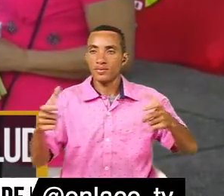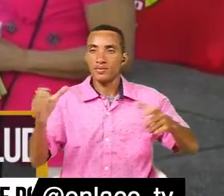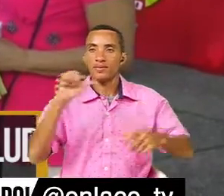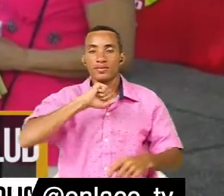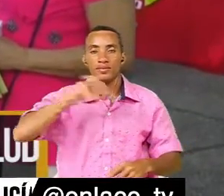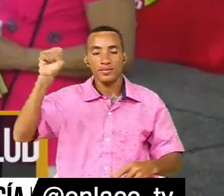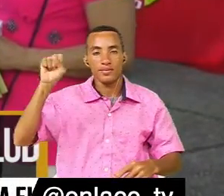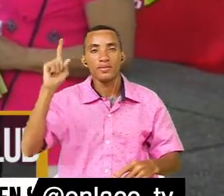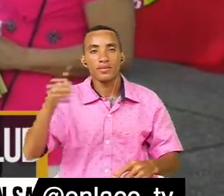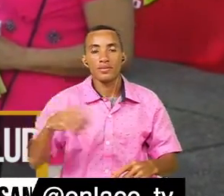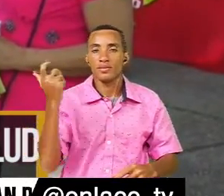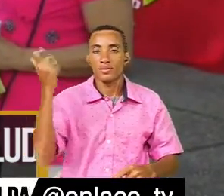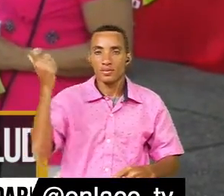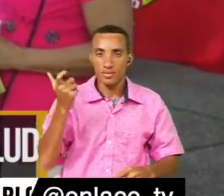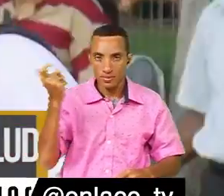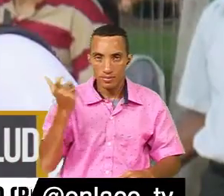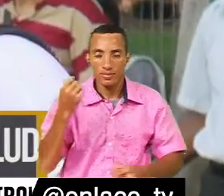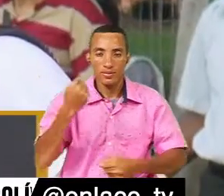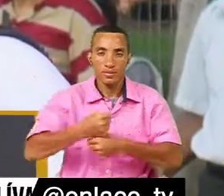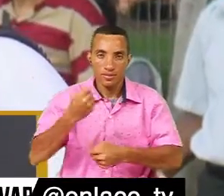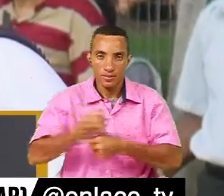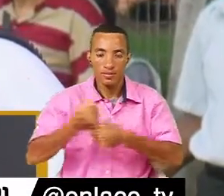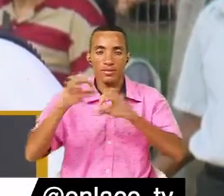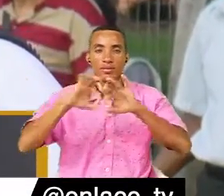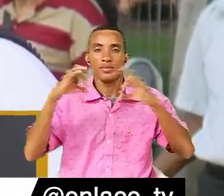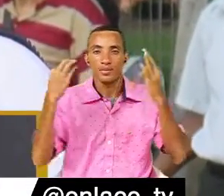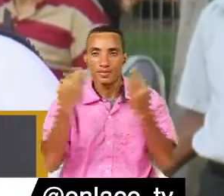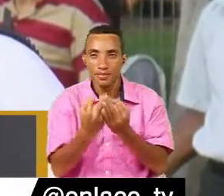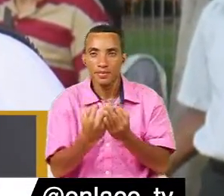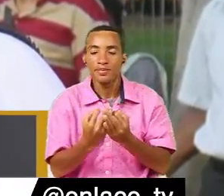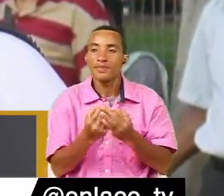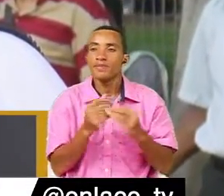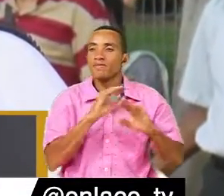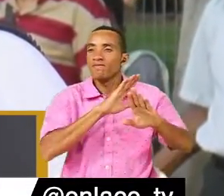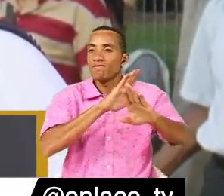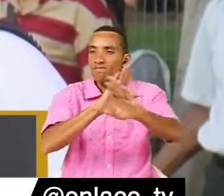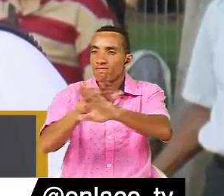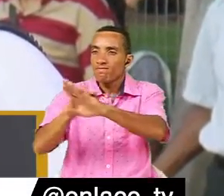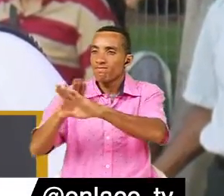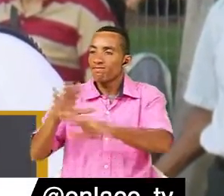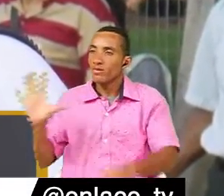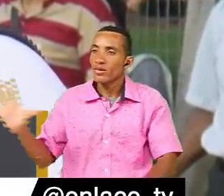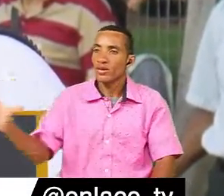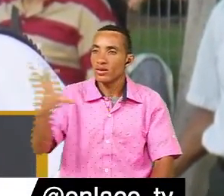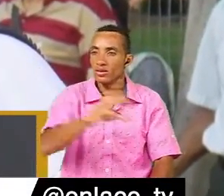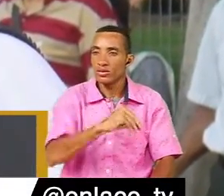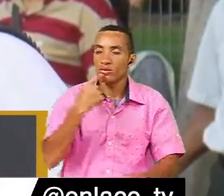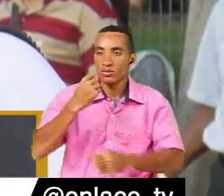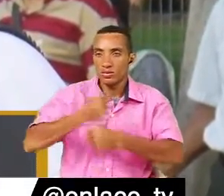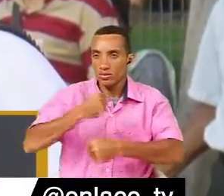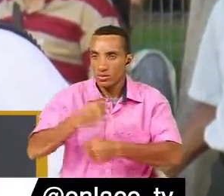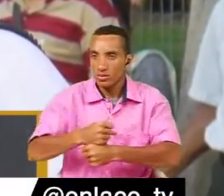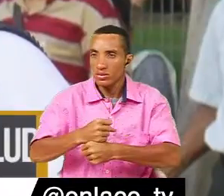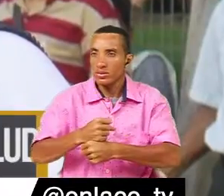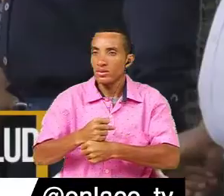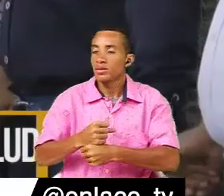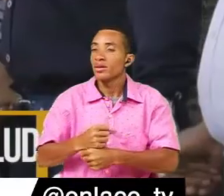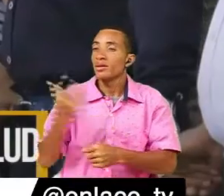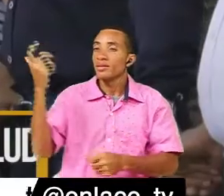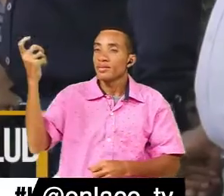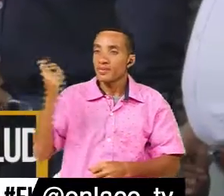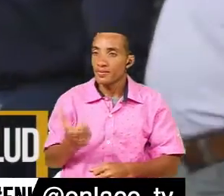pensionados, trabajadores y familiares. Y hemos venido alertando a toda la población de trabajadores y pensionados a